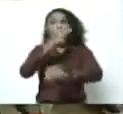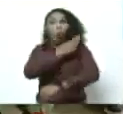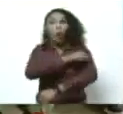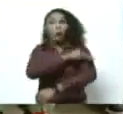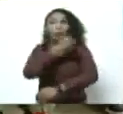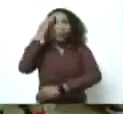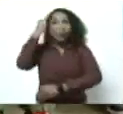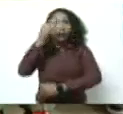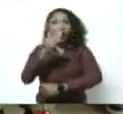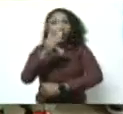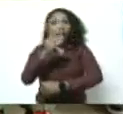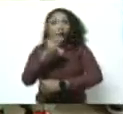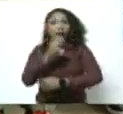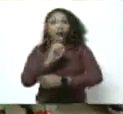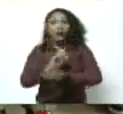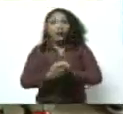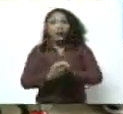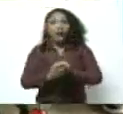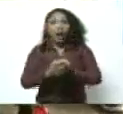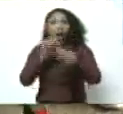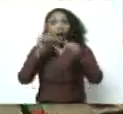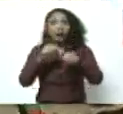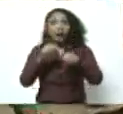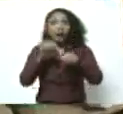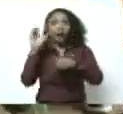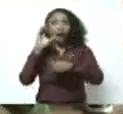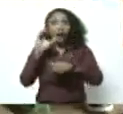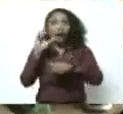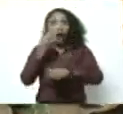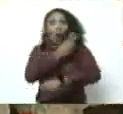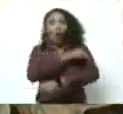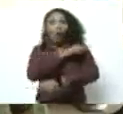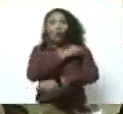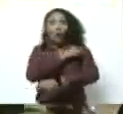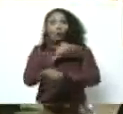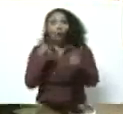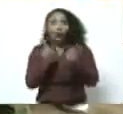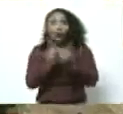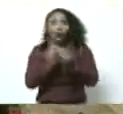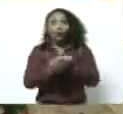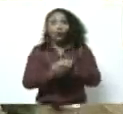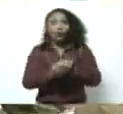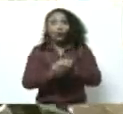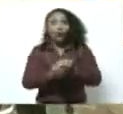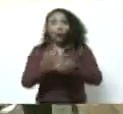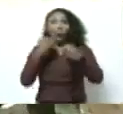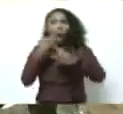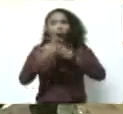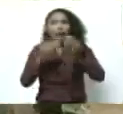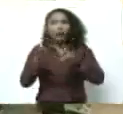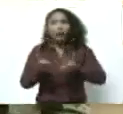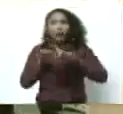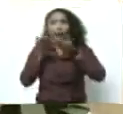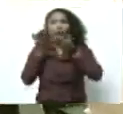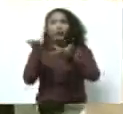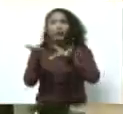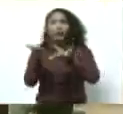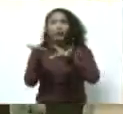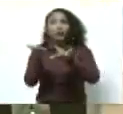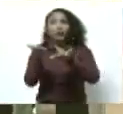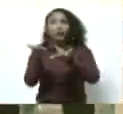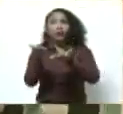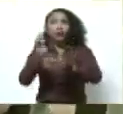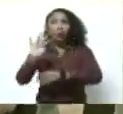Militar Vicente Salia, conocido popularmente como el Hospitalito, para hacer entrega,